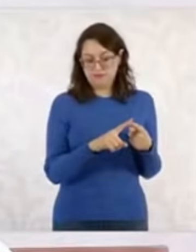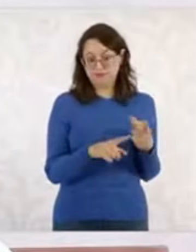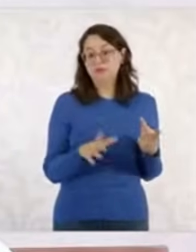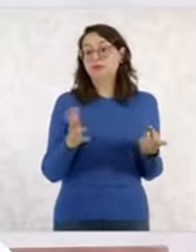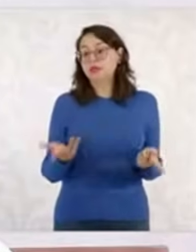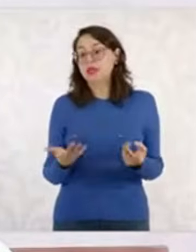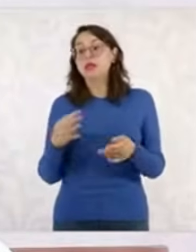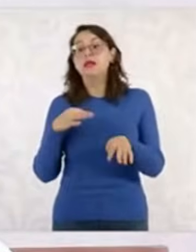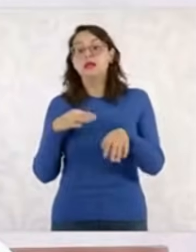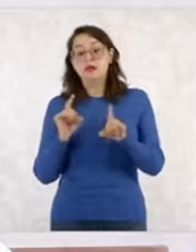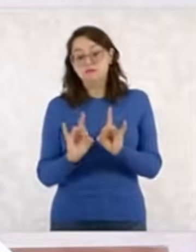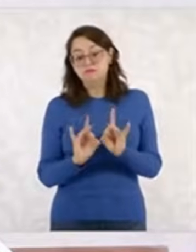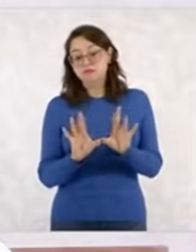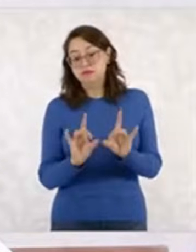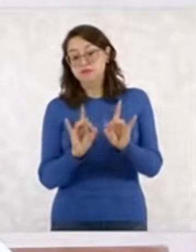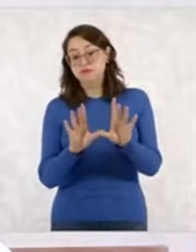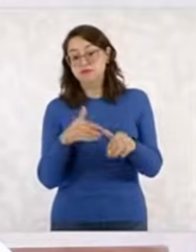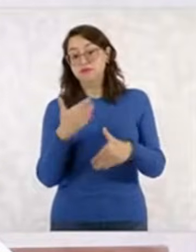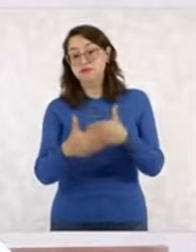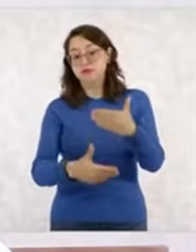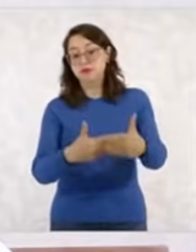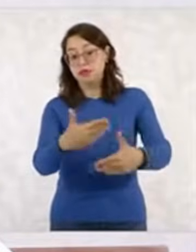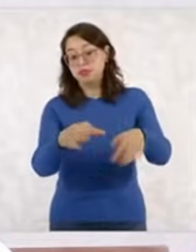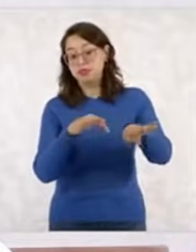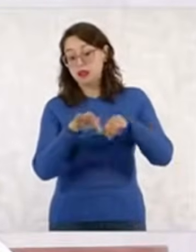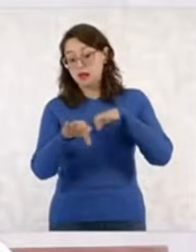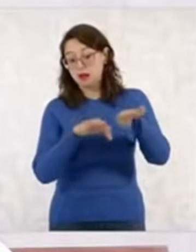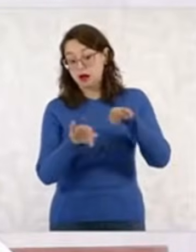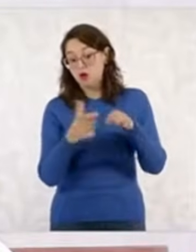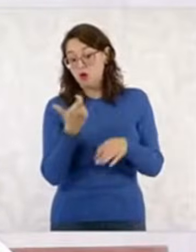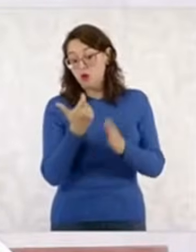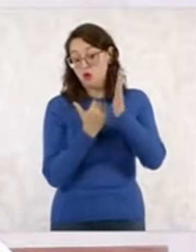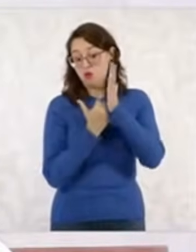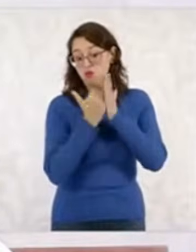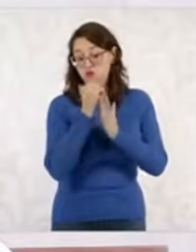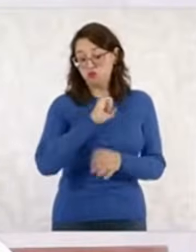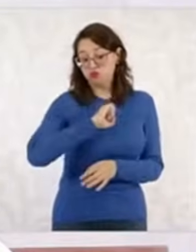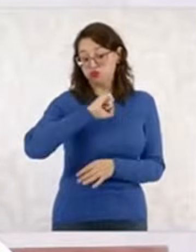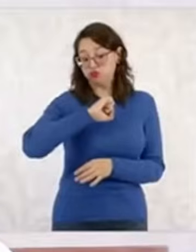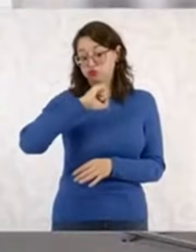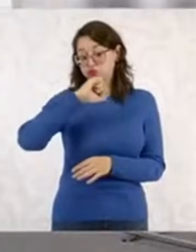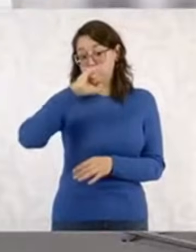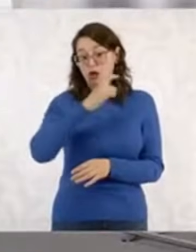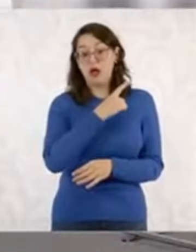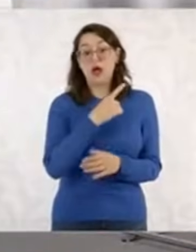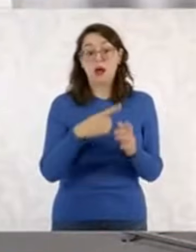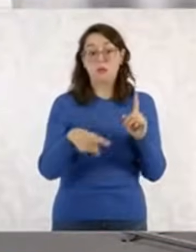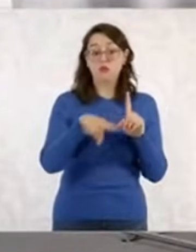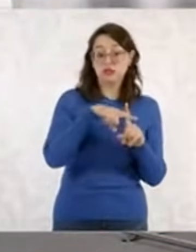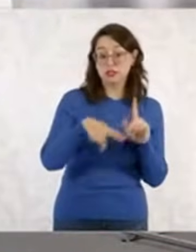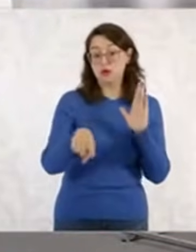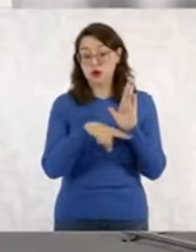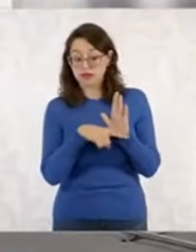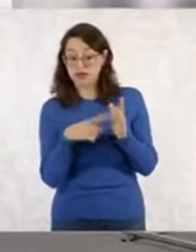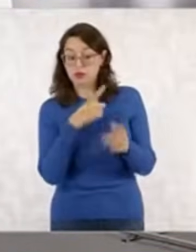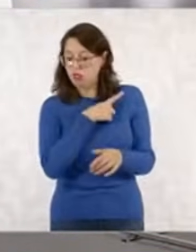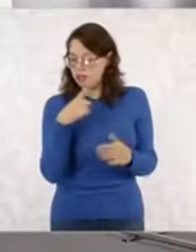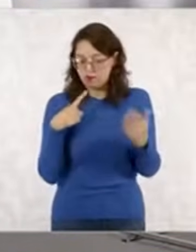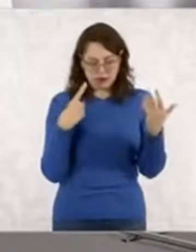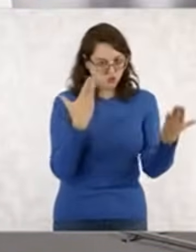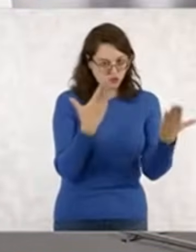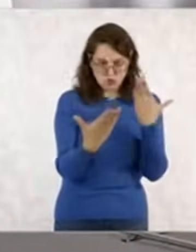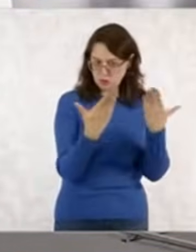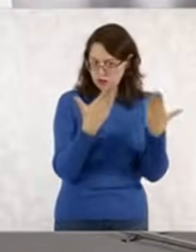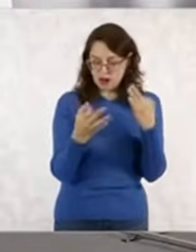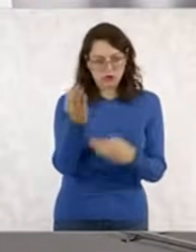los eventuales incrementos en costos laborables y posibles efectos negativos sobre la productividad. Me